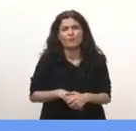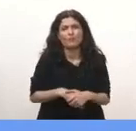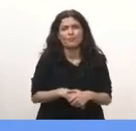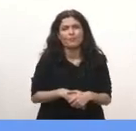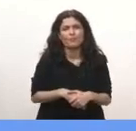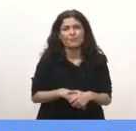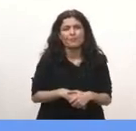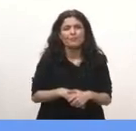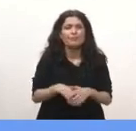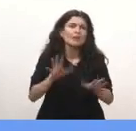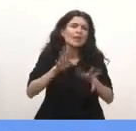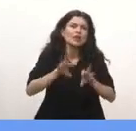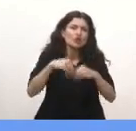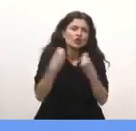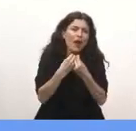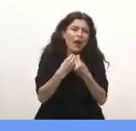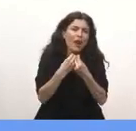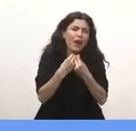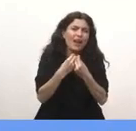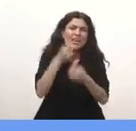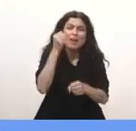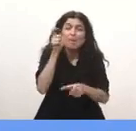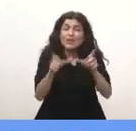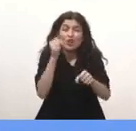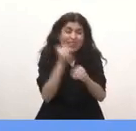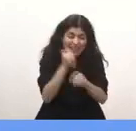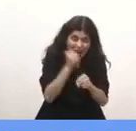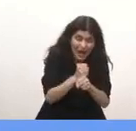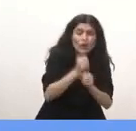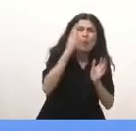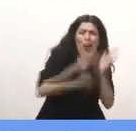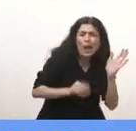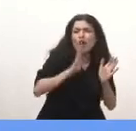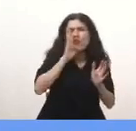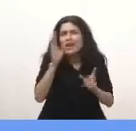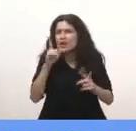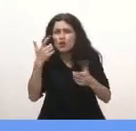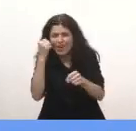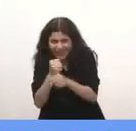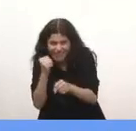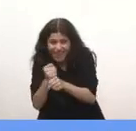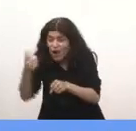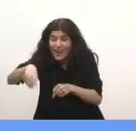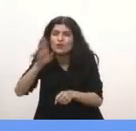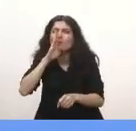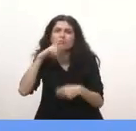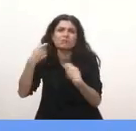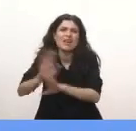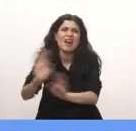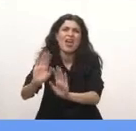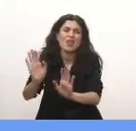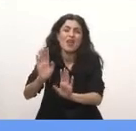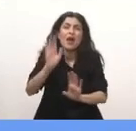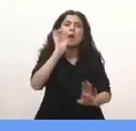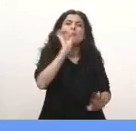trabajadores en la Argentina es decir los informales los desempleados los autónomos esos no van a recibir nada pero